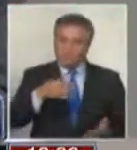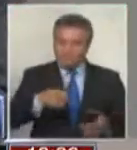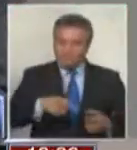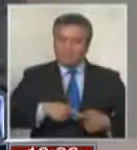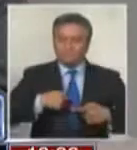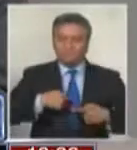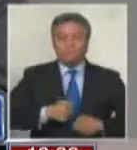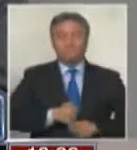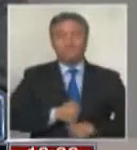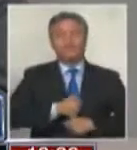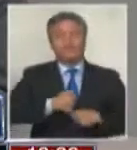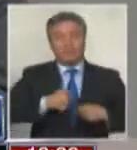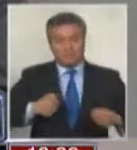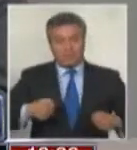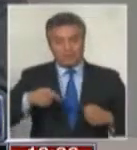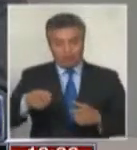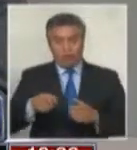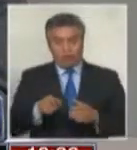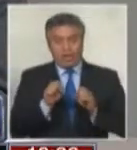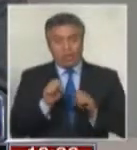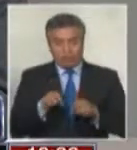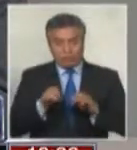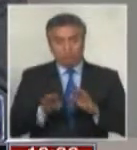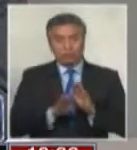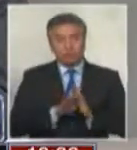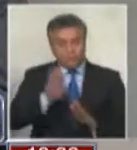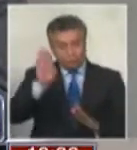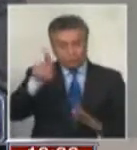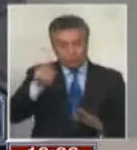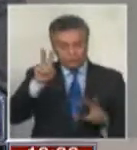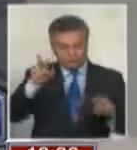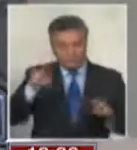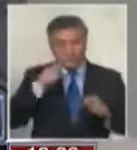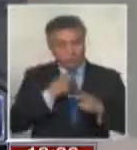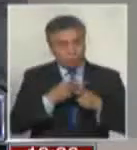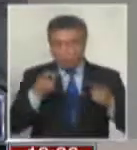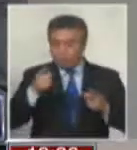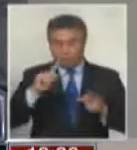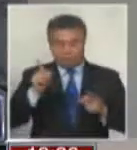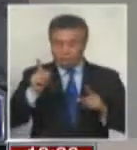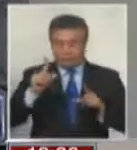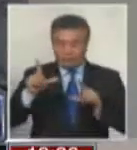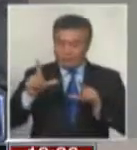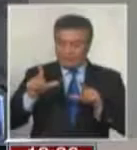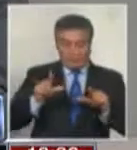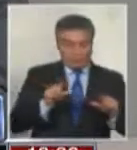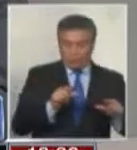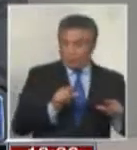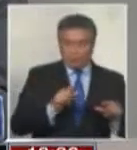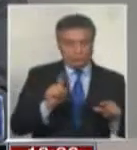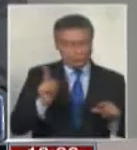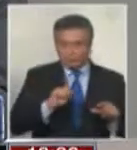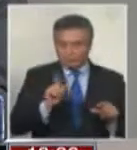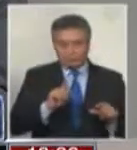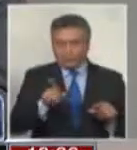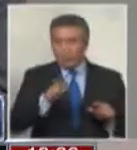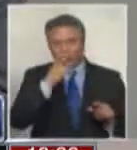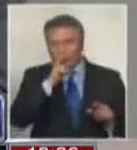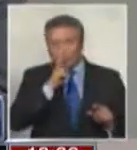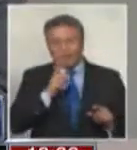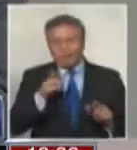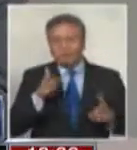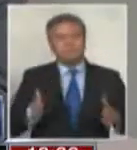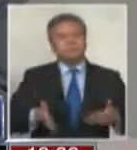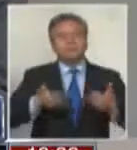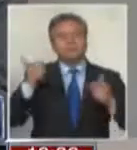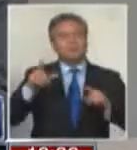de la educación superior de carácter público no se reduce desde luego a simplemente crear